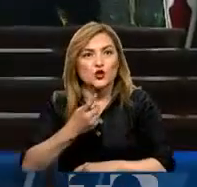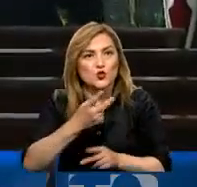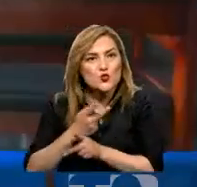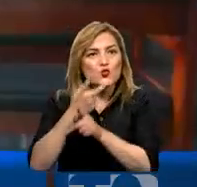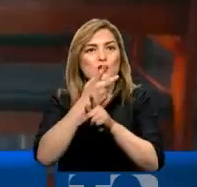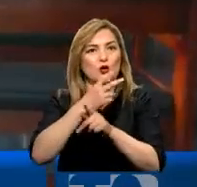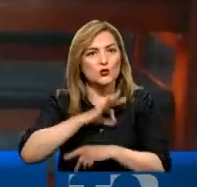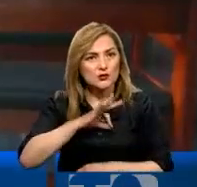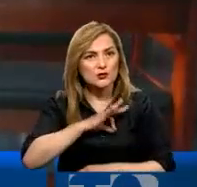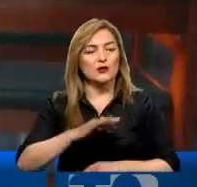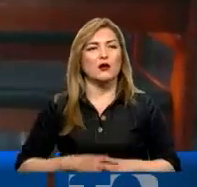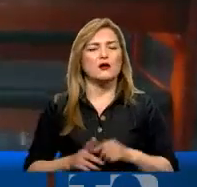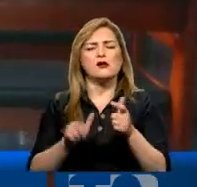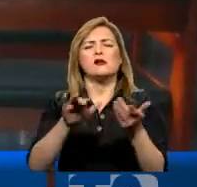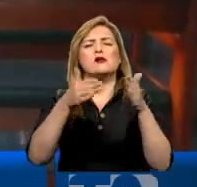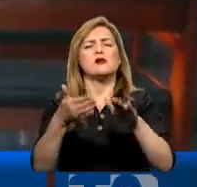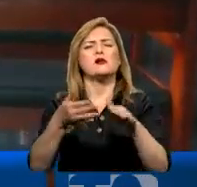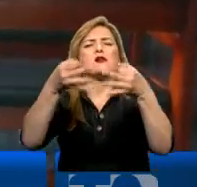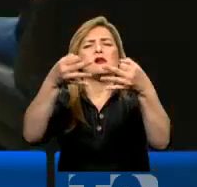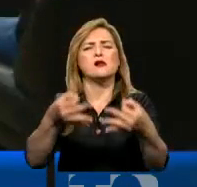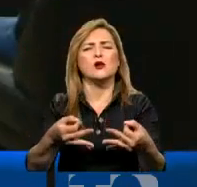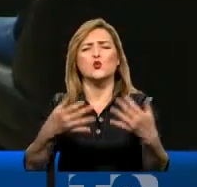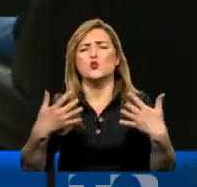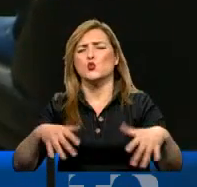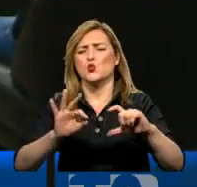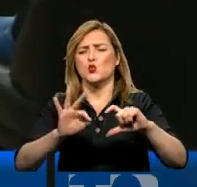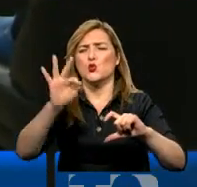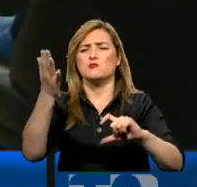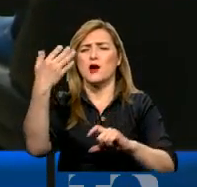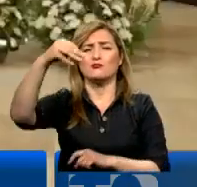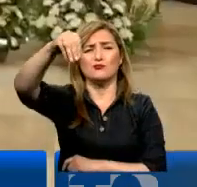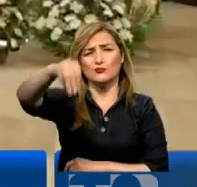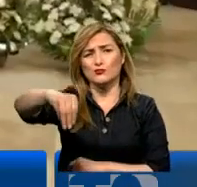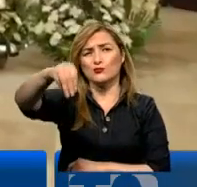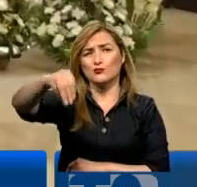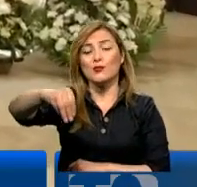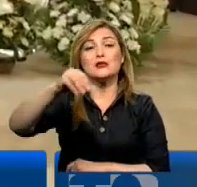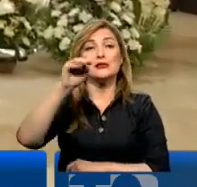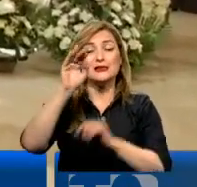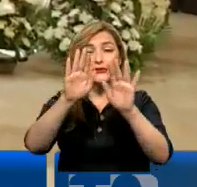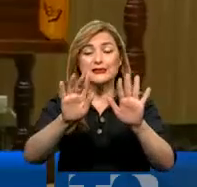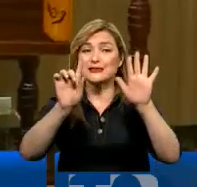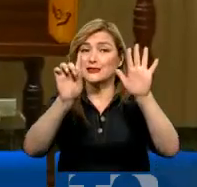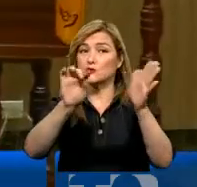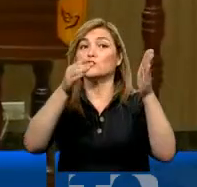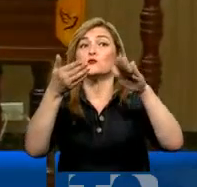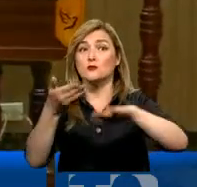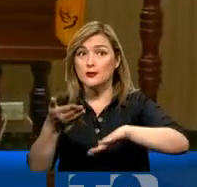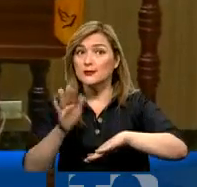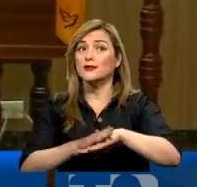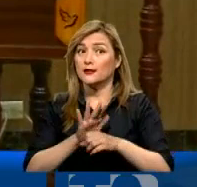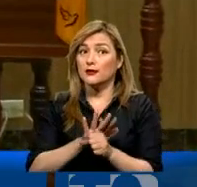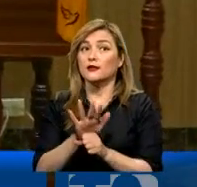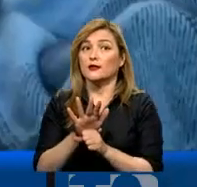que la cifra de fallecidos por COVID-19 sigue alta. Solo el martes pasado se registraron 16 muertos a causa del